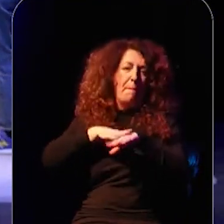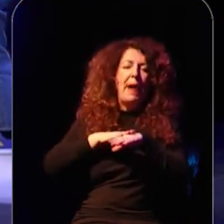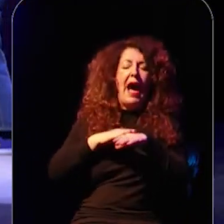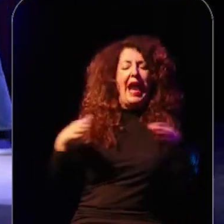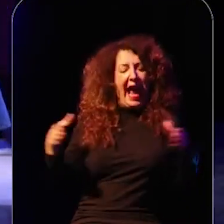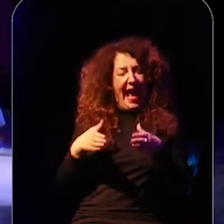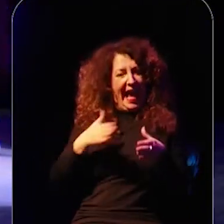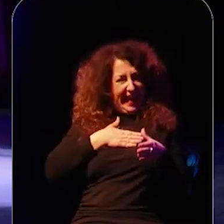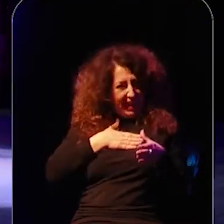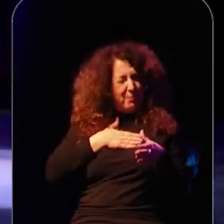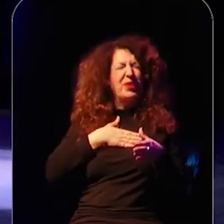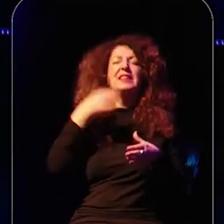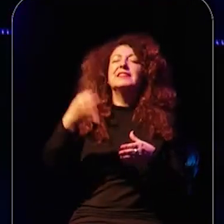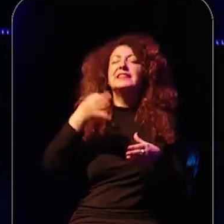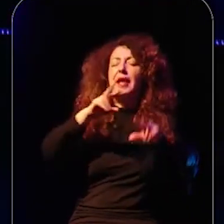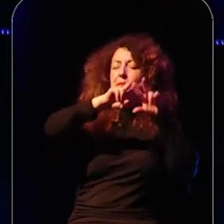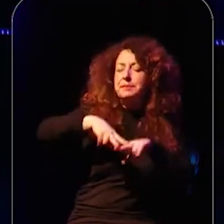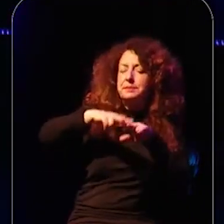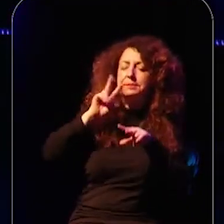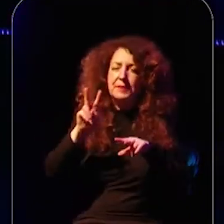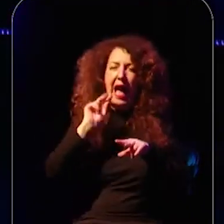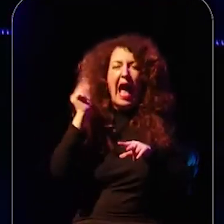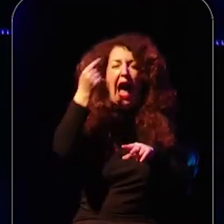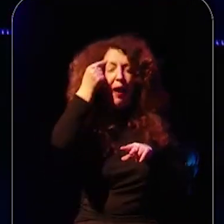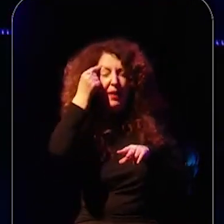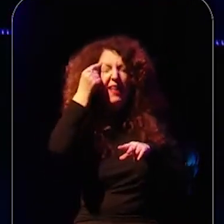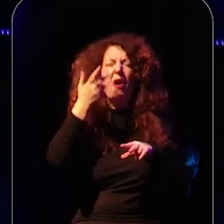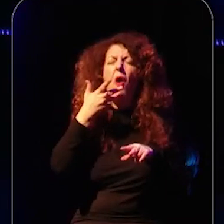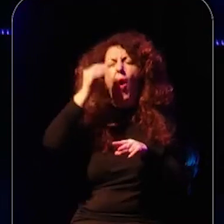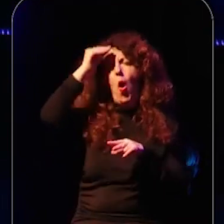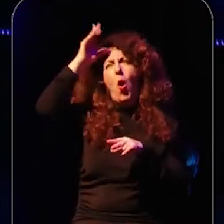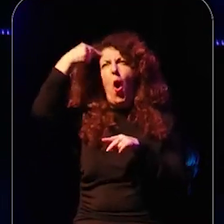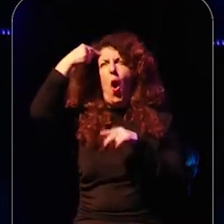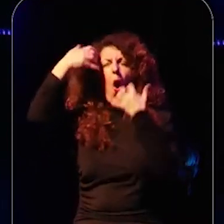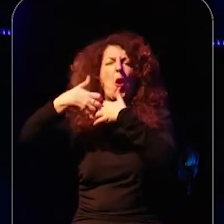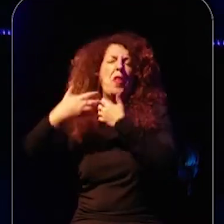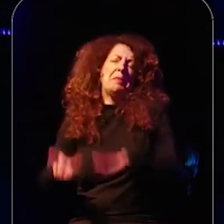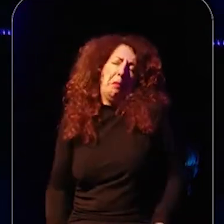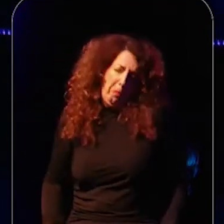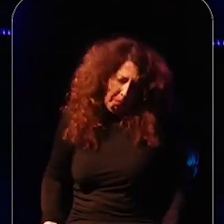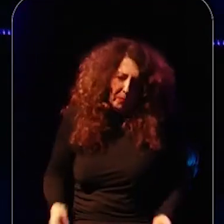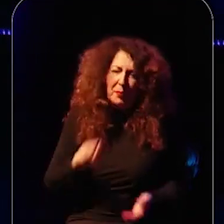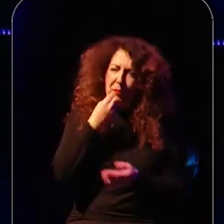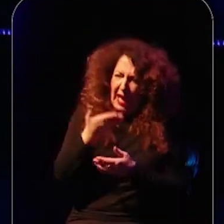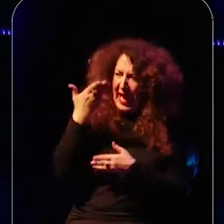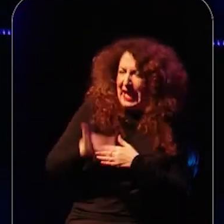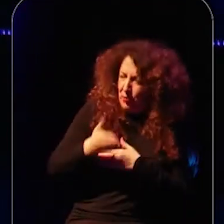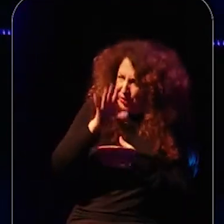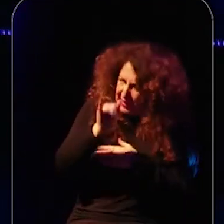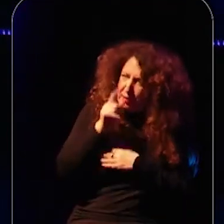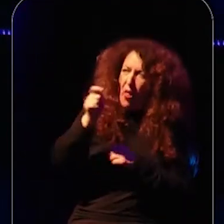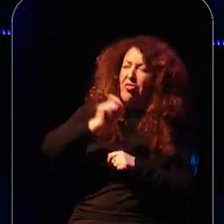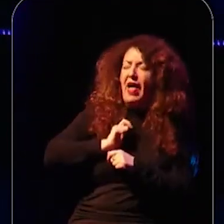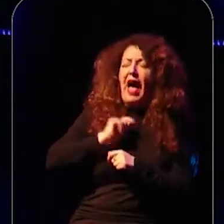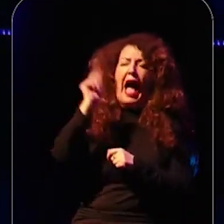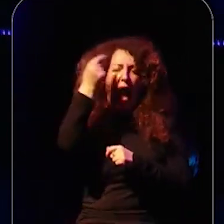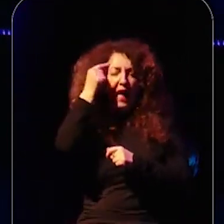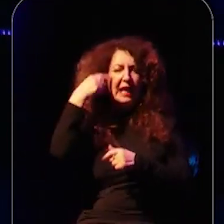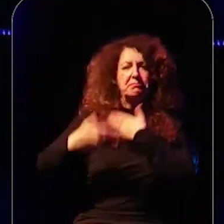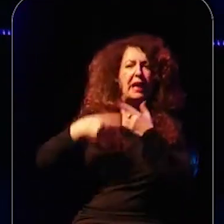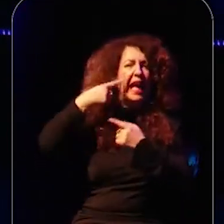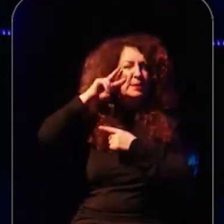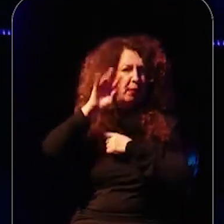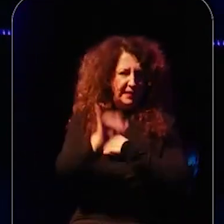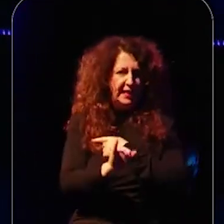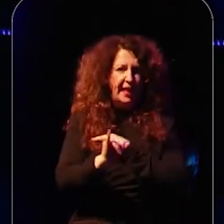parte del equipo, siempre nos fijamos más en las habilidades que en los conocimientos. Los conocimientos son importantes porque te dan agilidad, te dan experiencia,